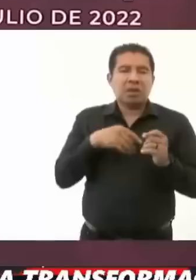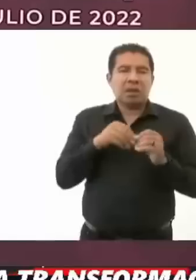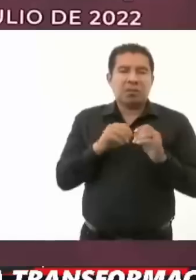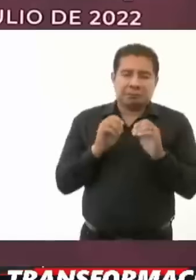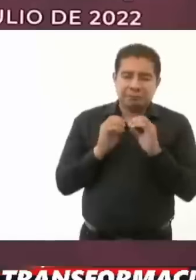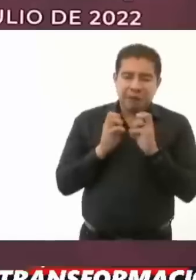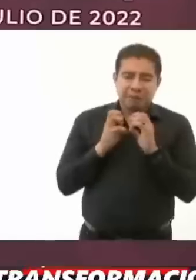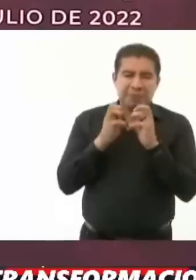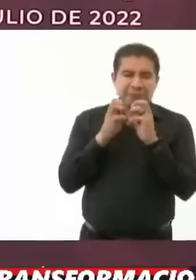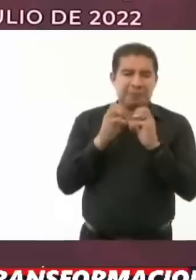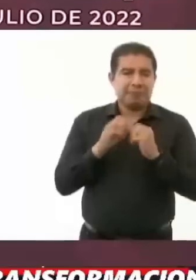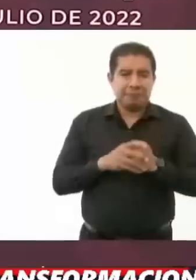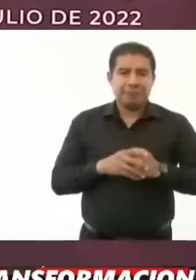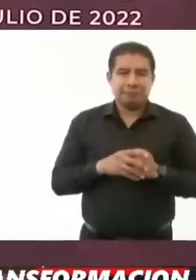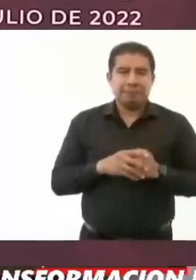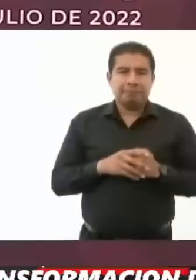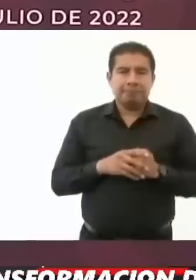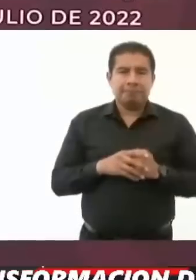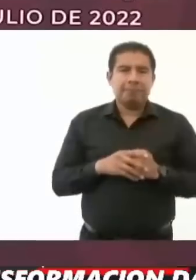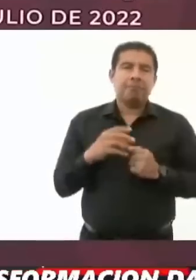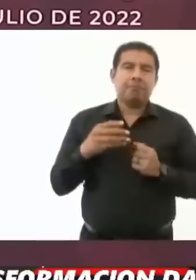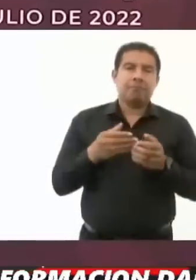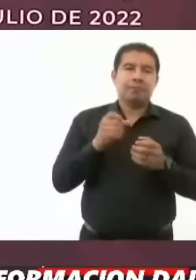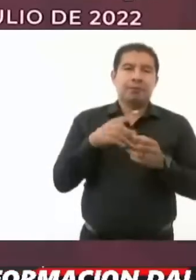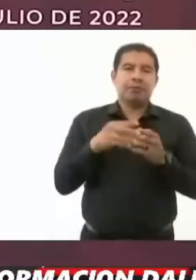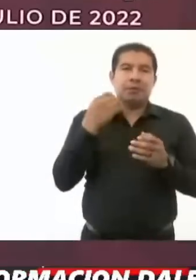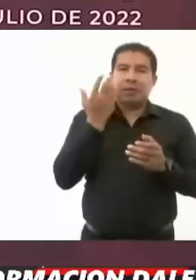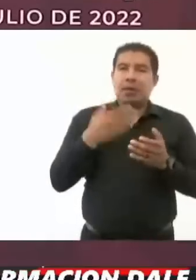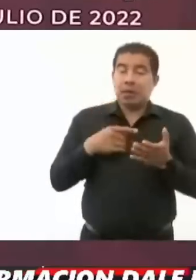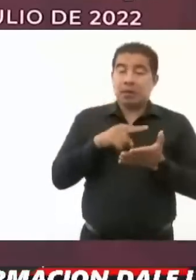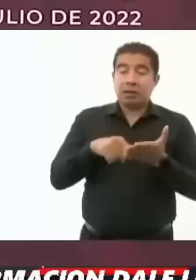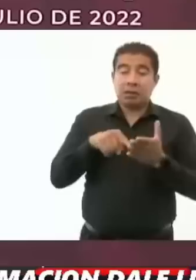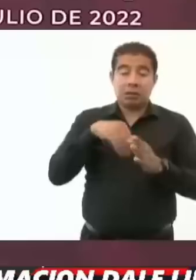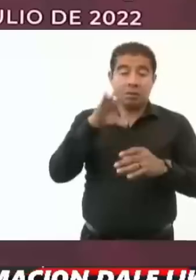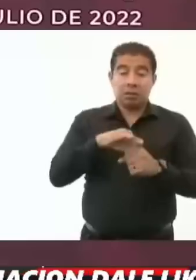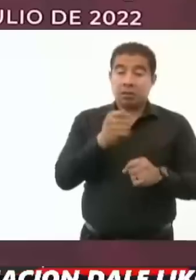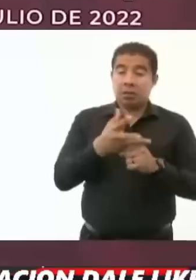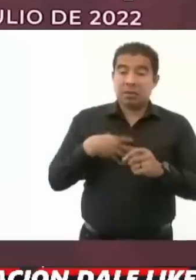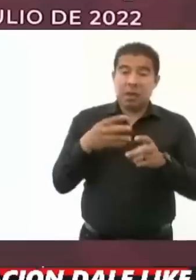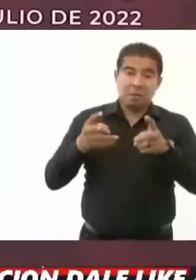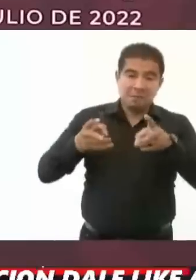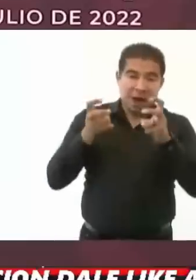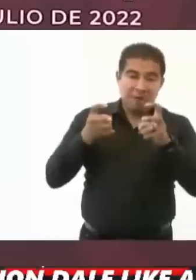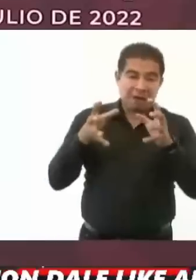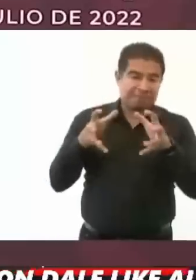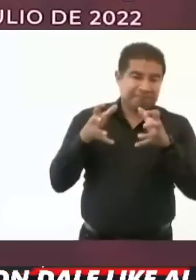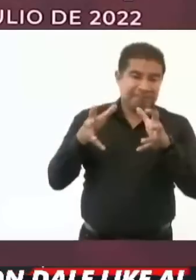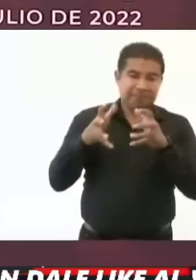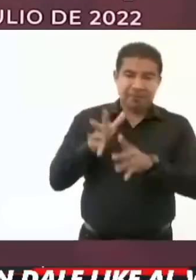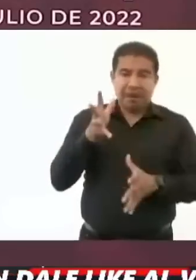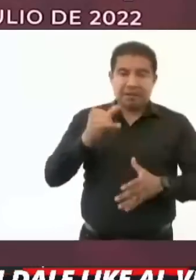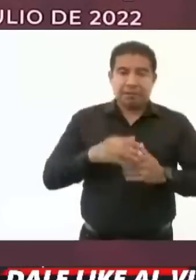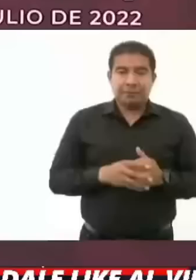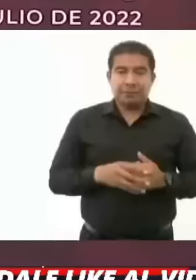Para obtener los votos y seguir en el gobierno y seguir robando. Eso es lo que